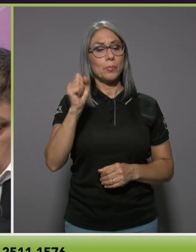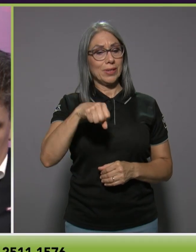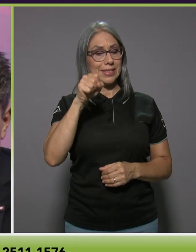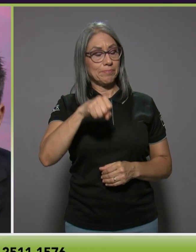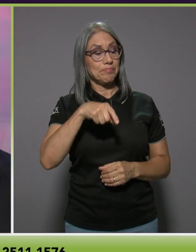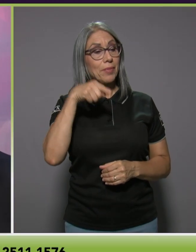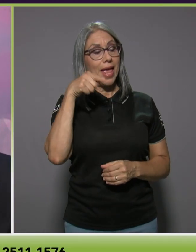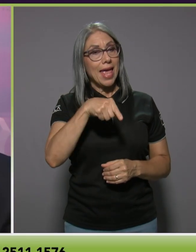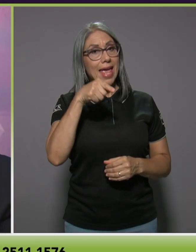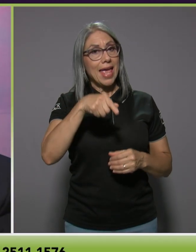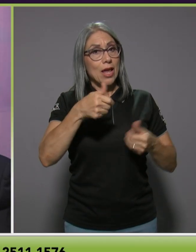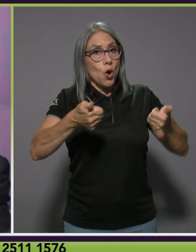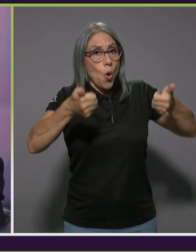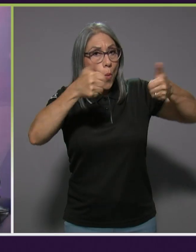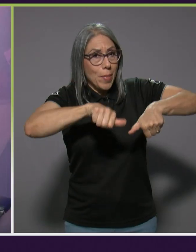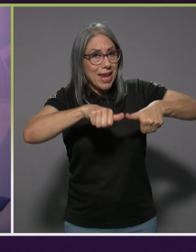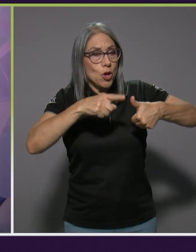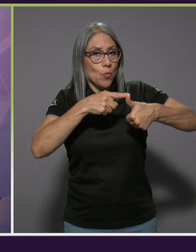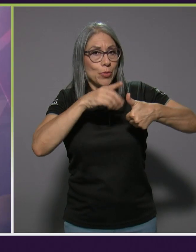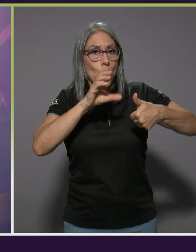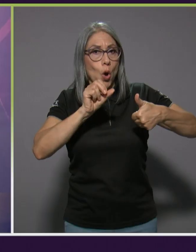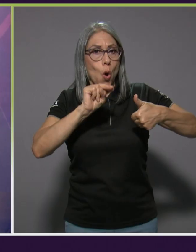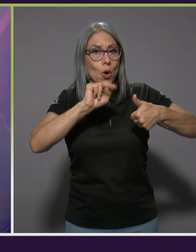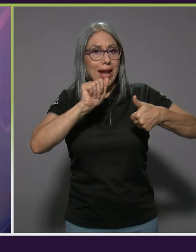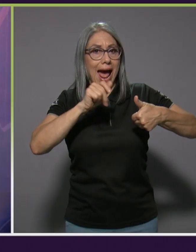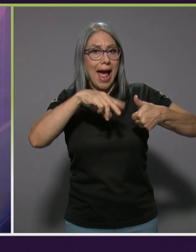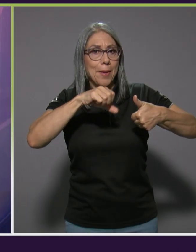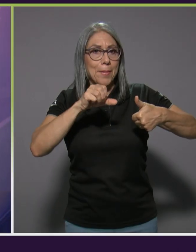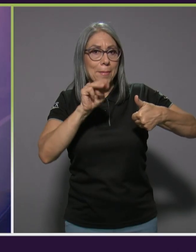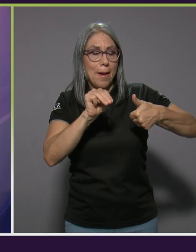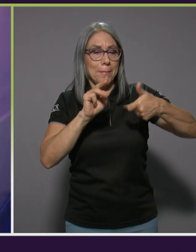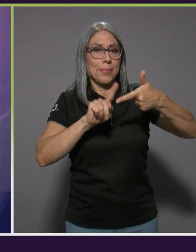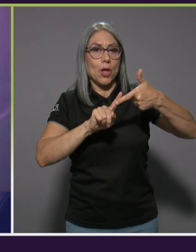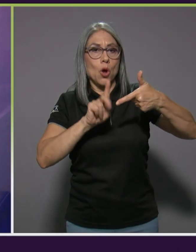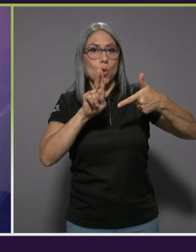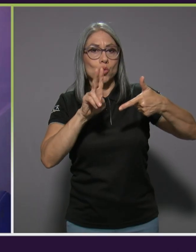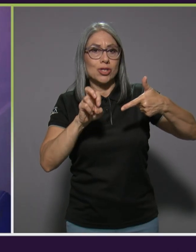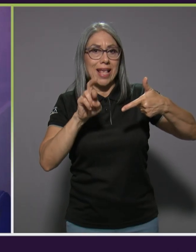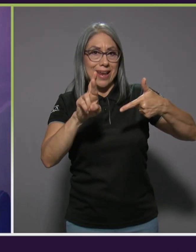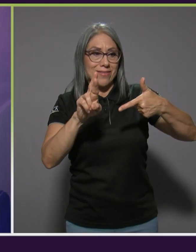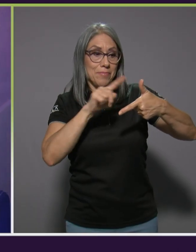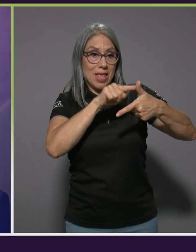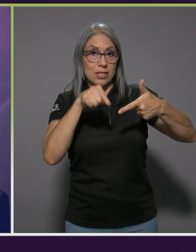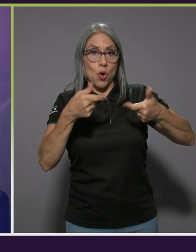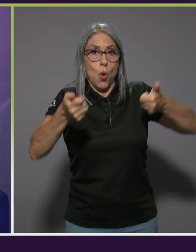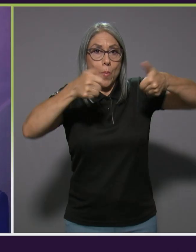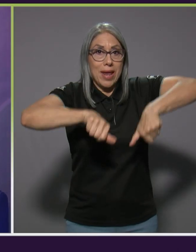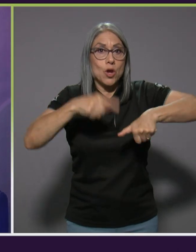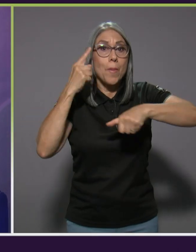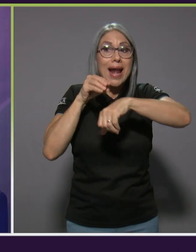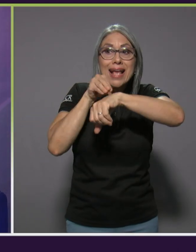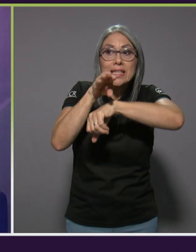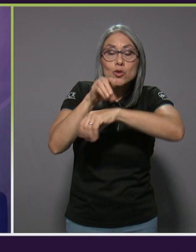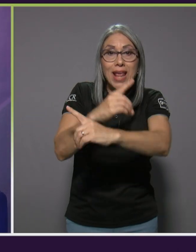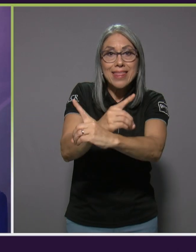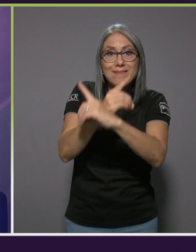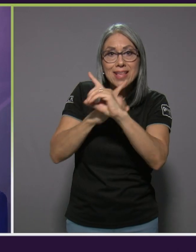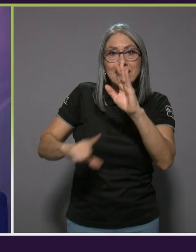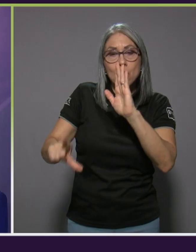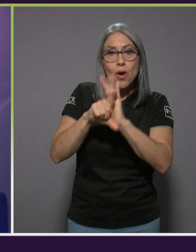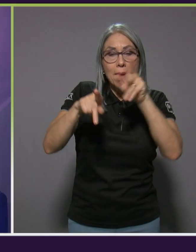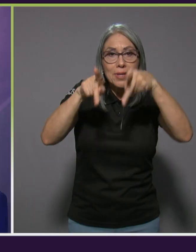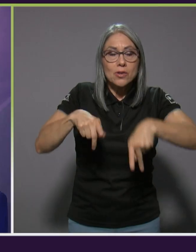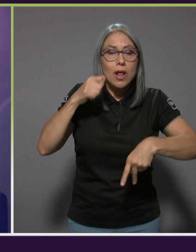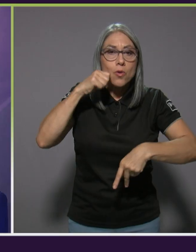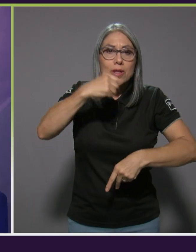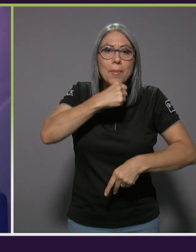convenio CONAPAM-UCR para darle asesoría y defensa jurídica a la persona adulta mayor, una de las